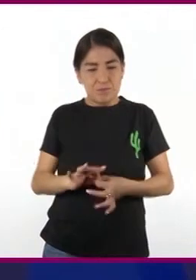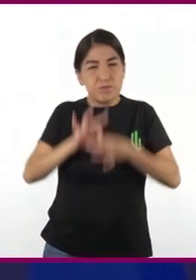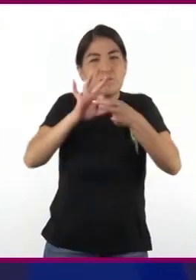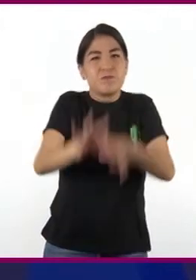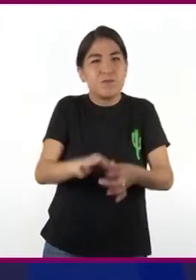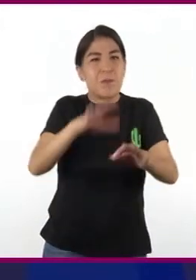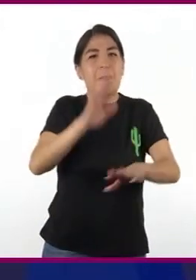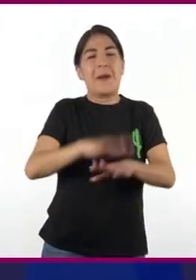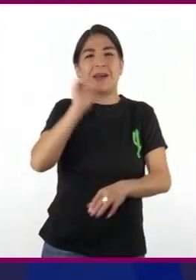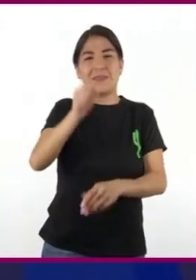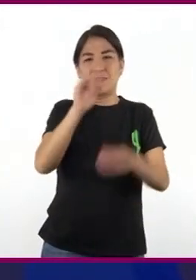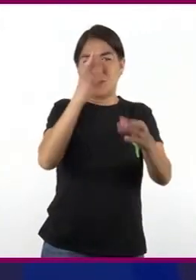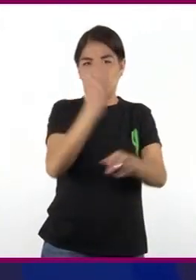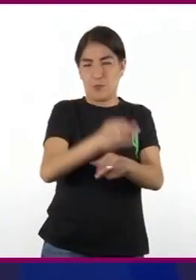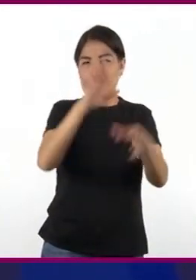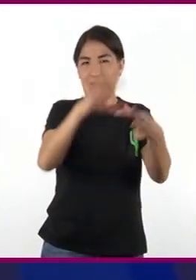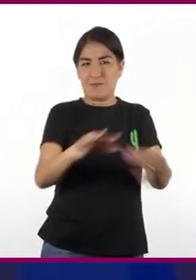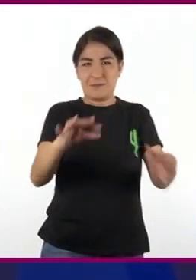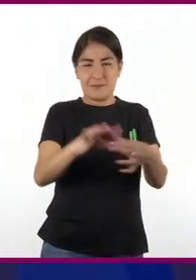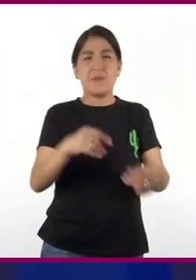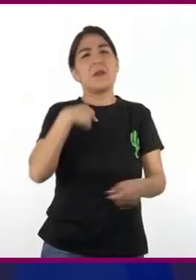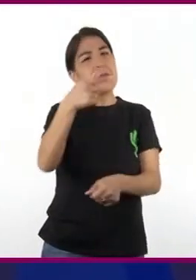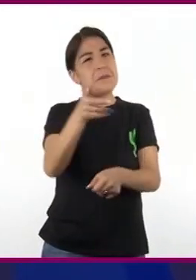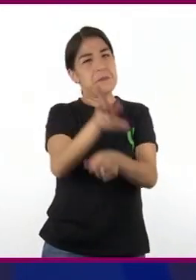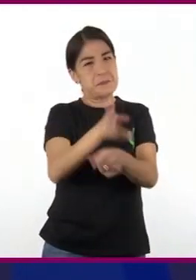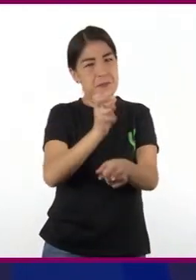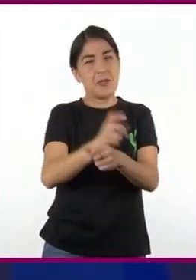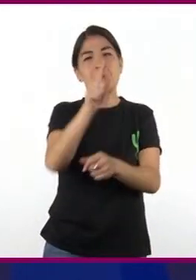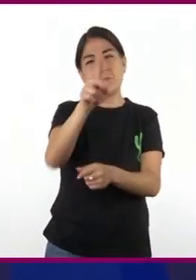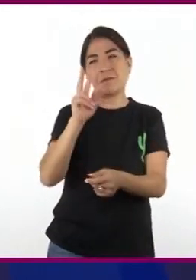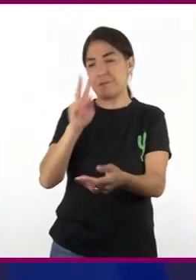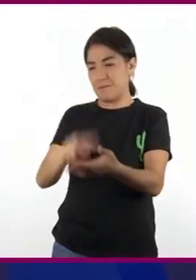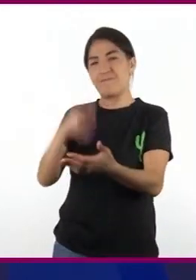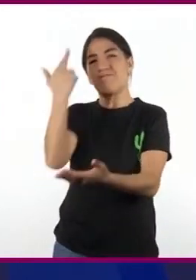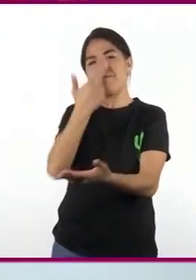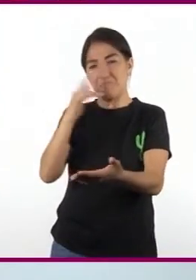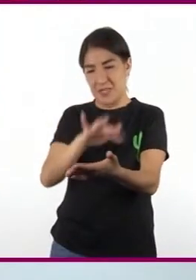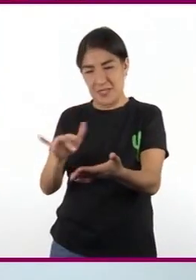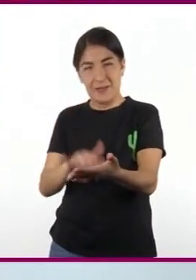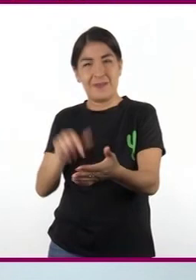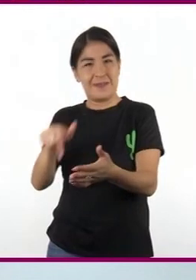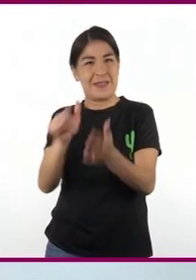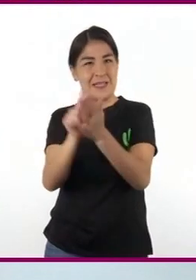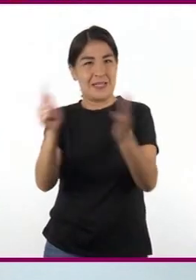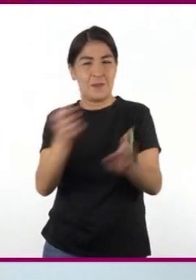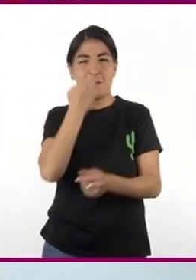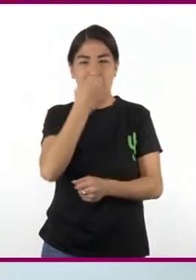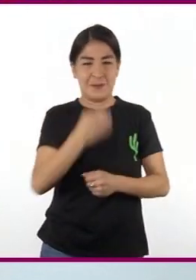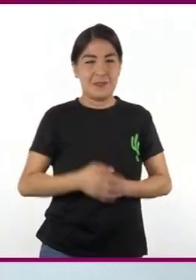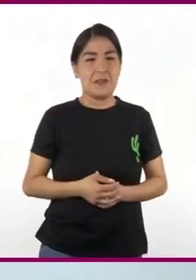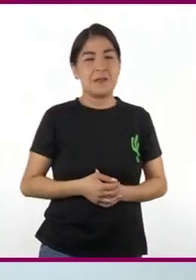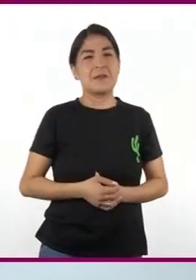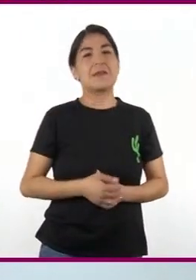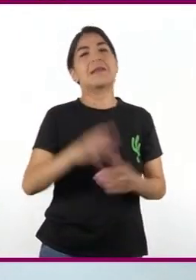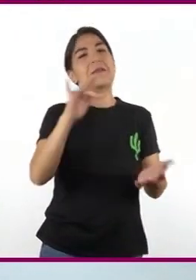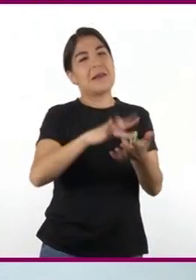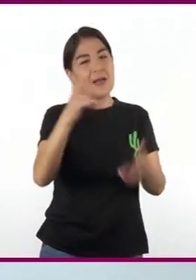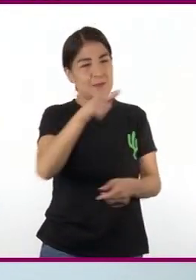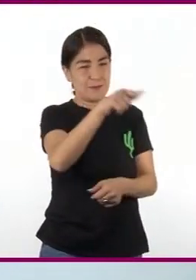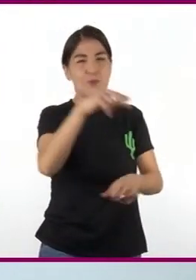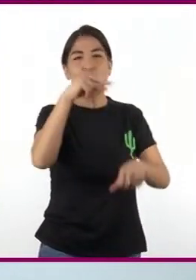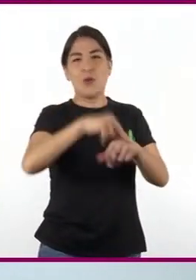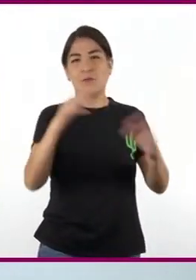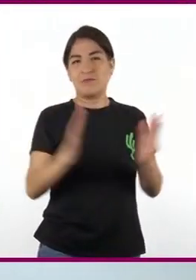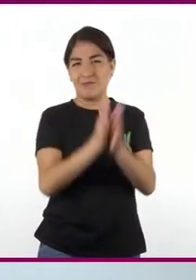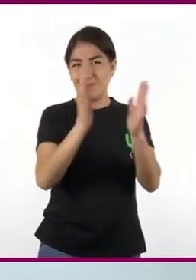hemos explicado, les invito a que revisen su libro de texto. Agradecemos la participación del Dr.